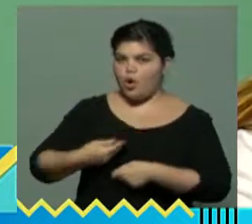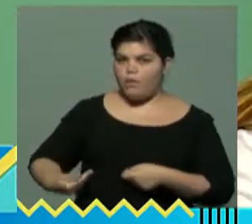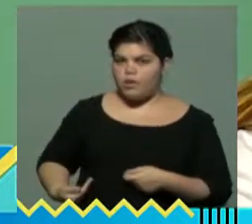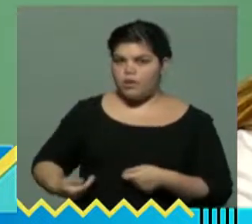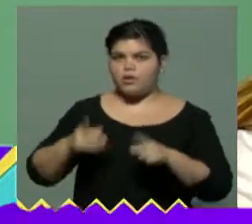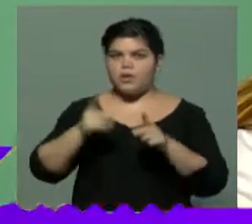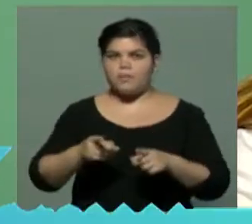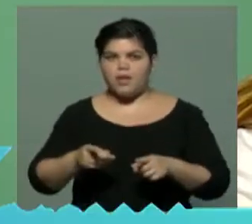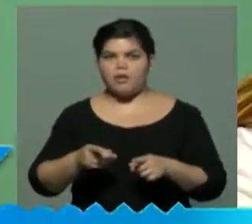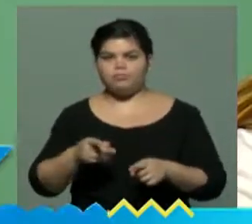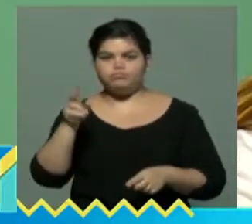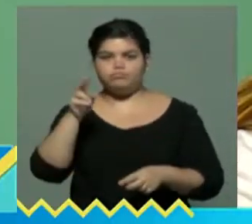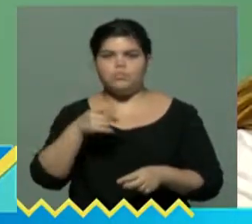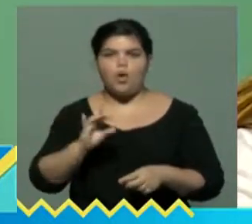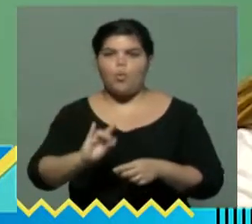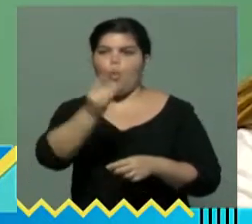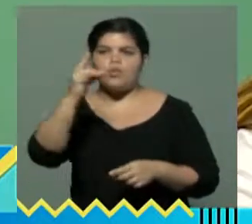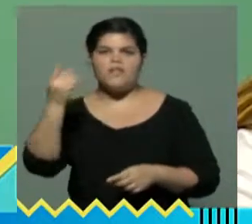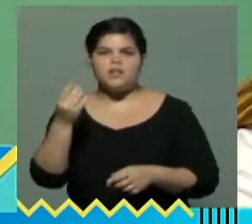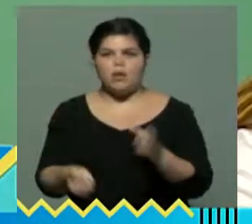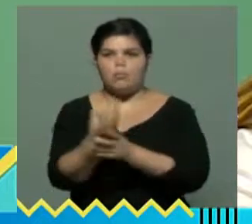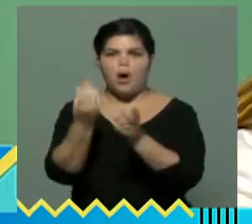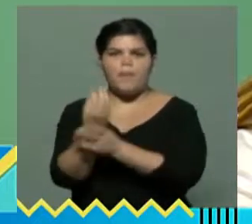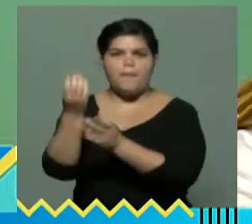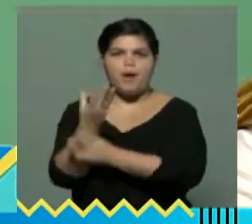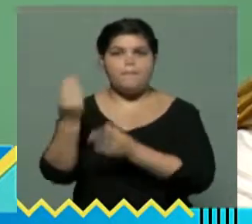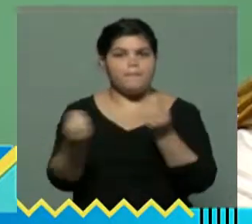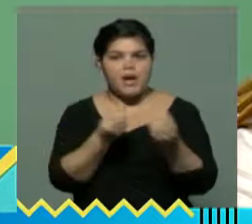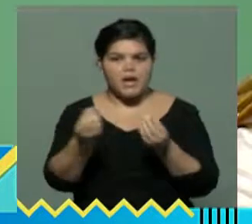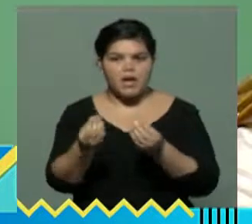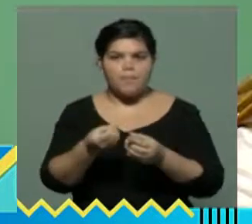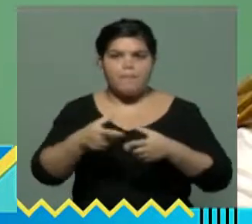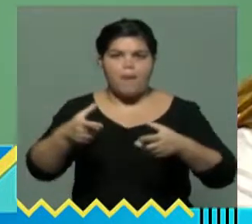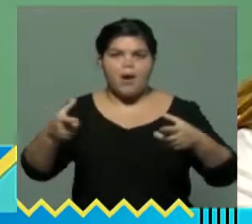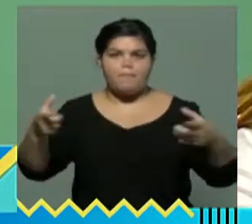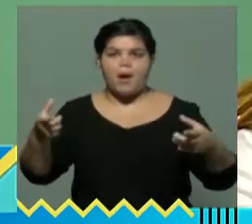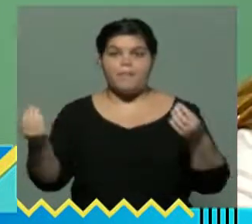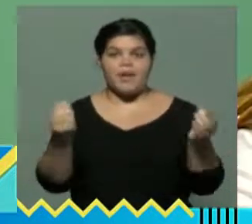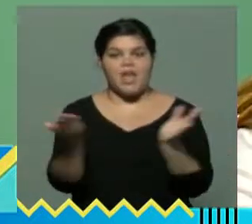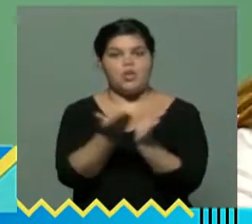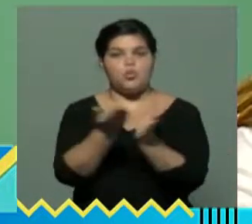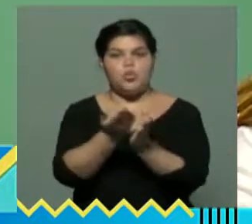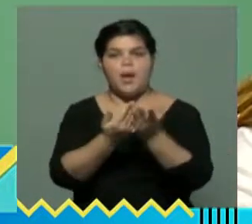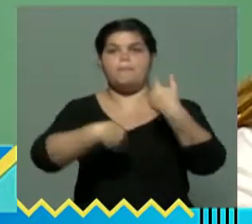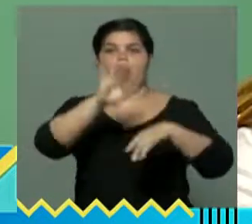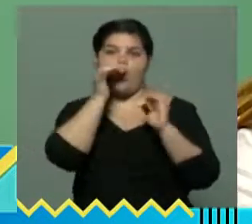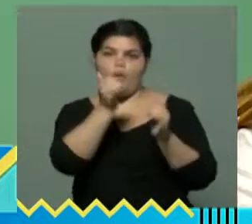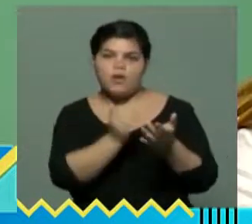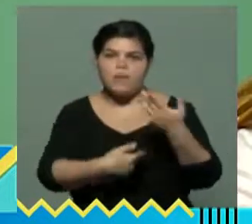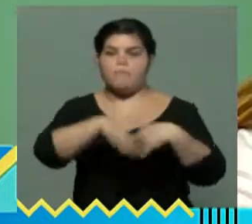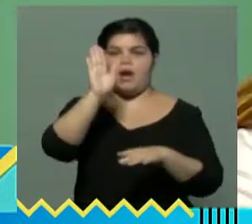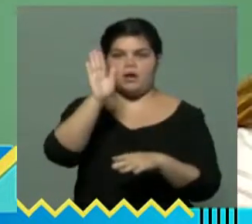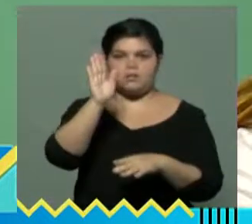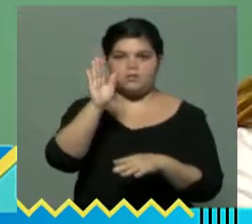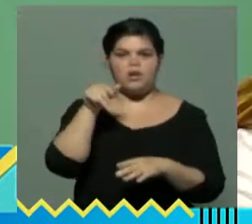de la creación de universidades no tenía solamente que ver con que las universidades tenían que ser más porque más pibes podían estudiar porque estaban en una situación más digna, sino